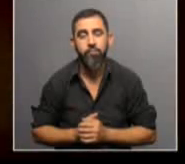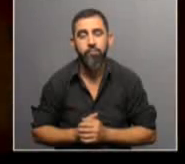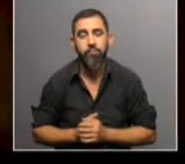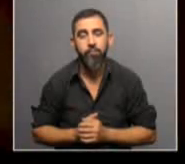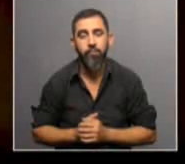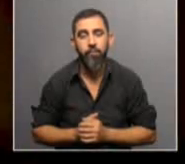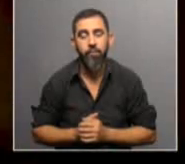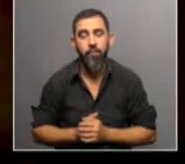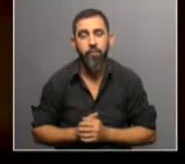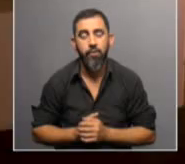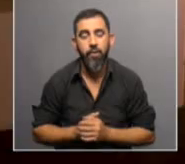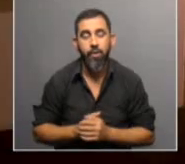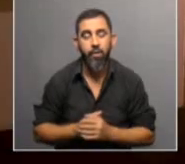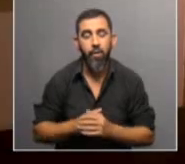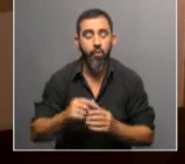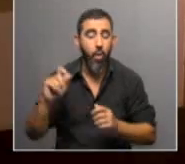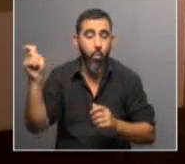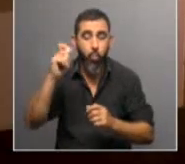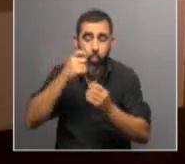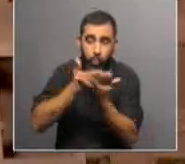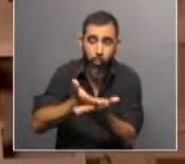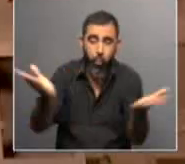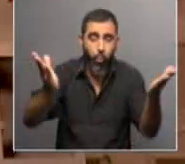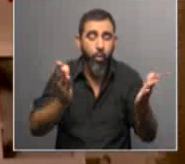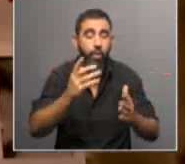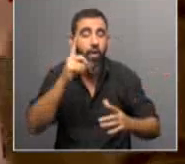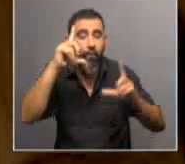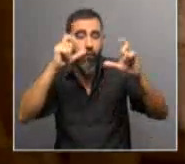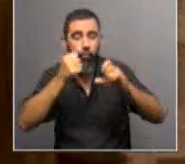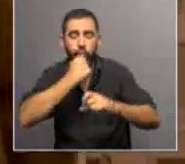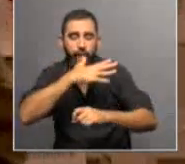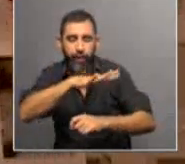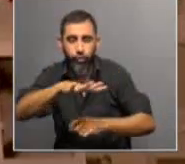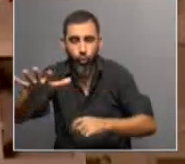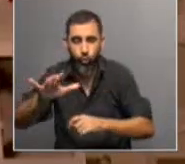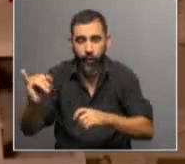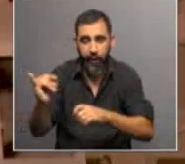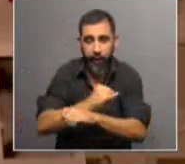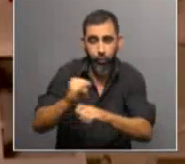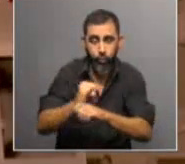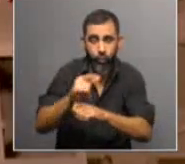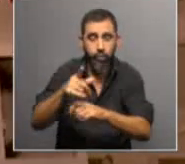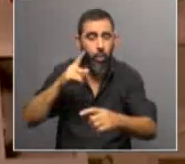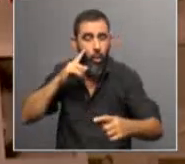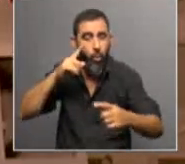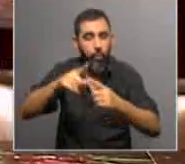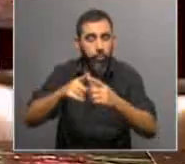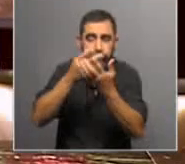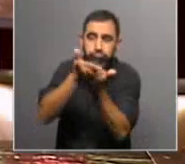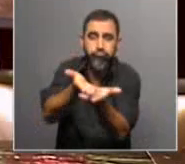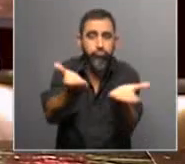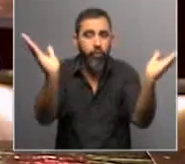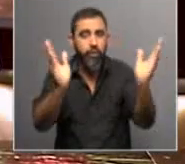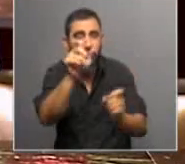La liberación al dominio público del archivo fotográfico histórico institucional implica la puesta a disposición de